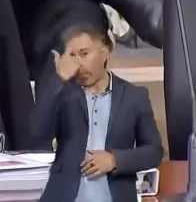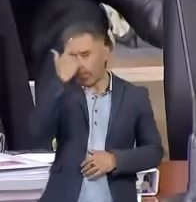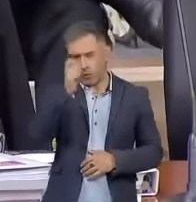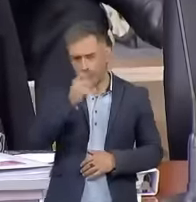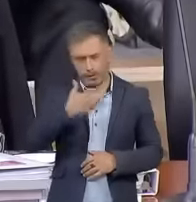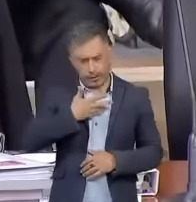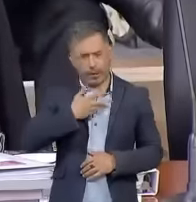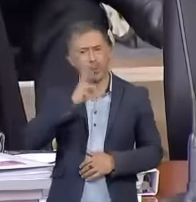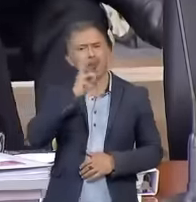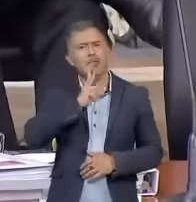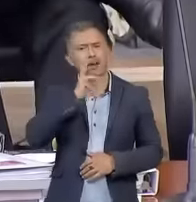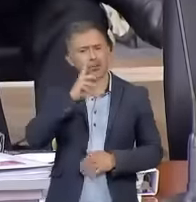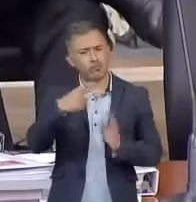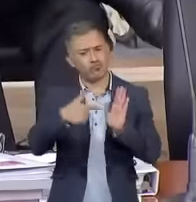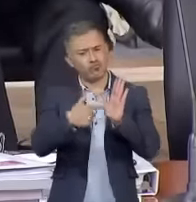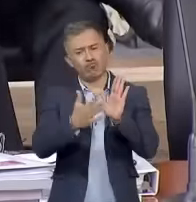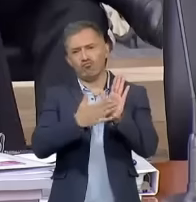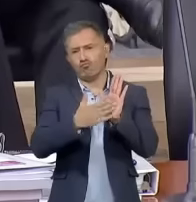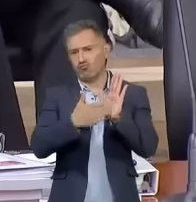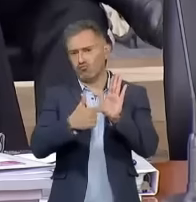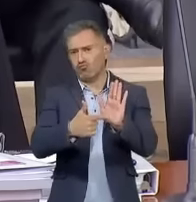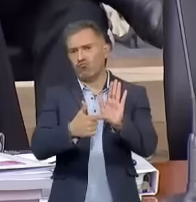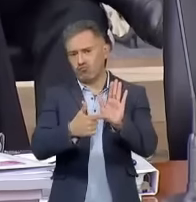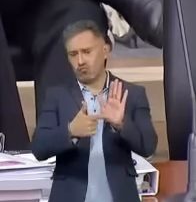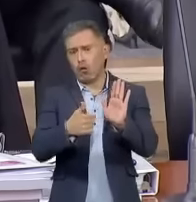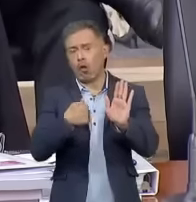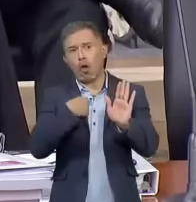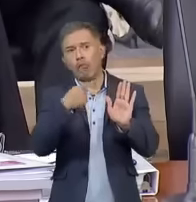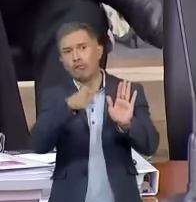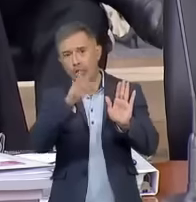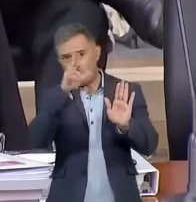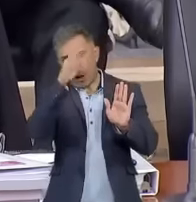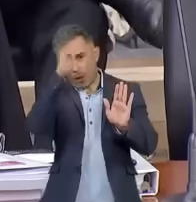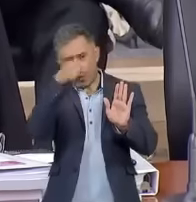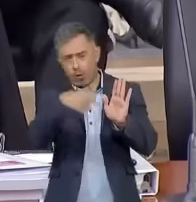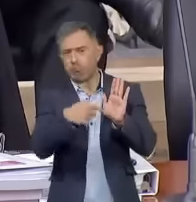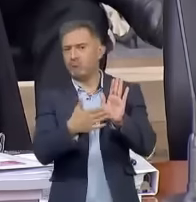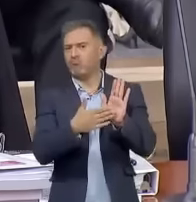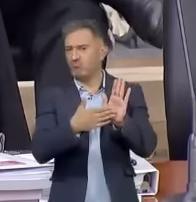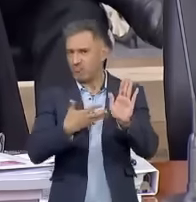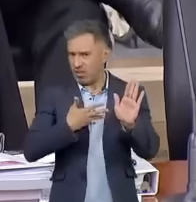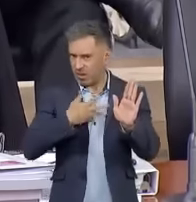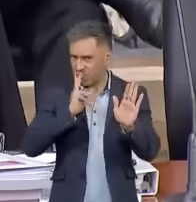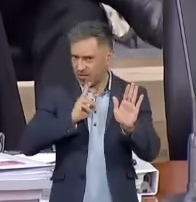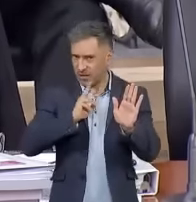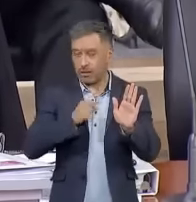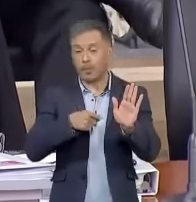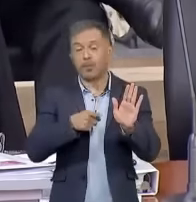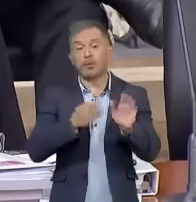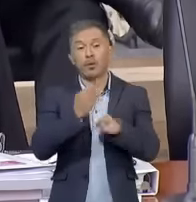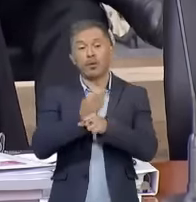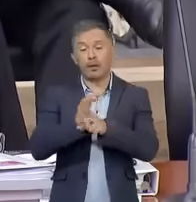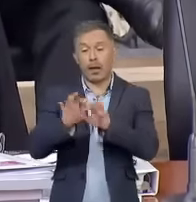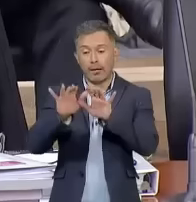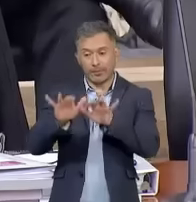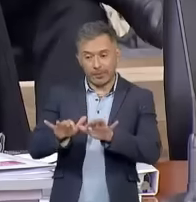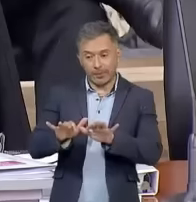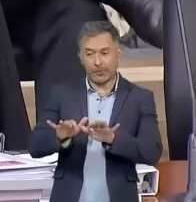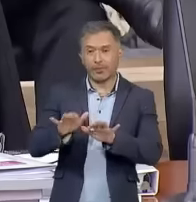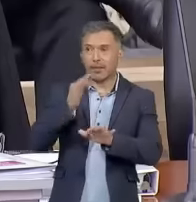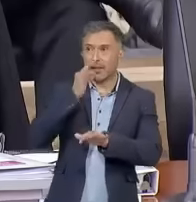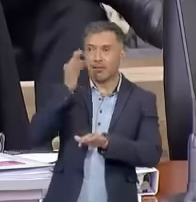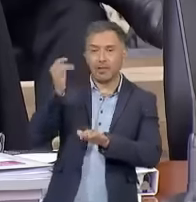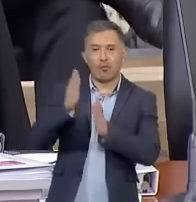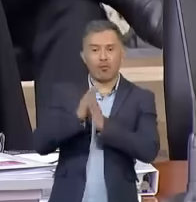venimos reclamando está un recurso eh pidiendo que se modifique la moderación